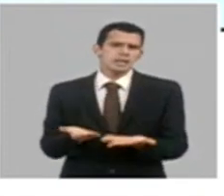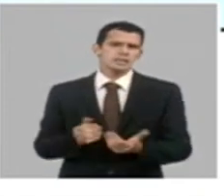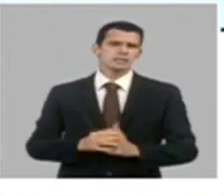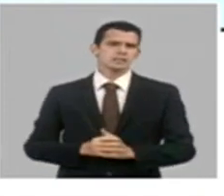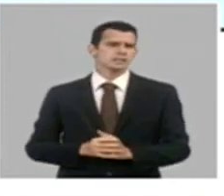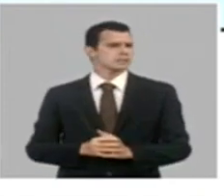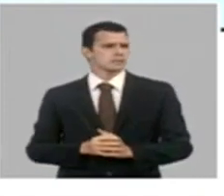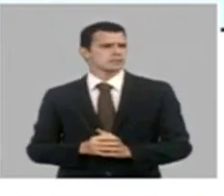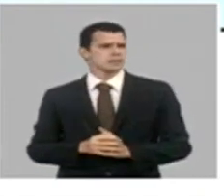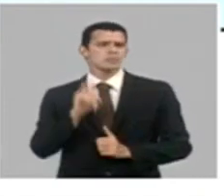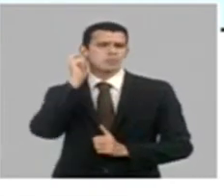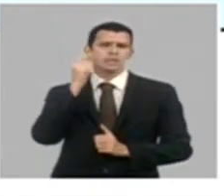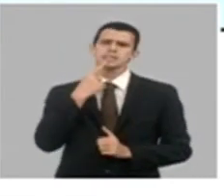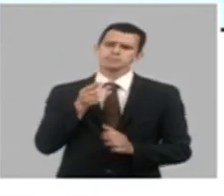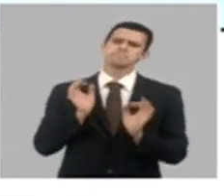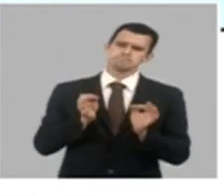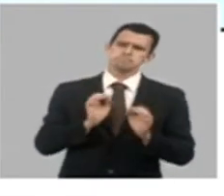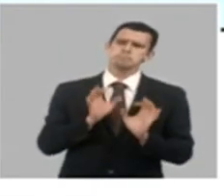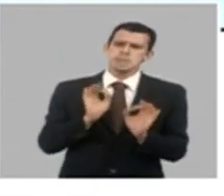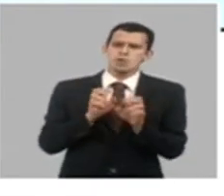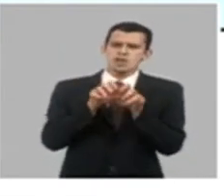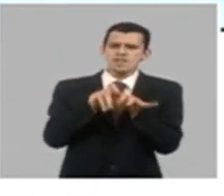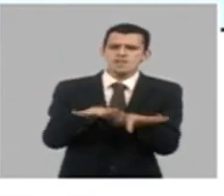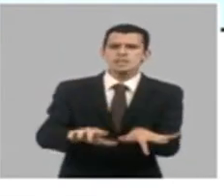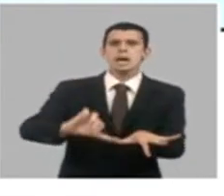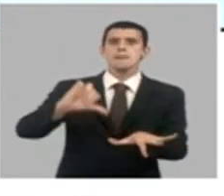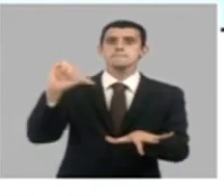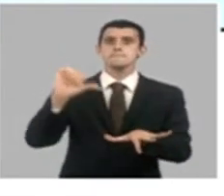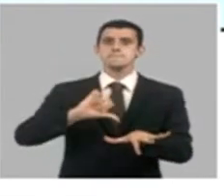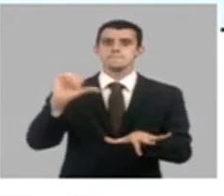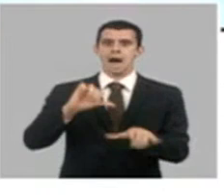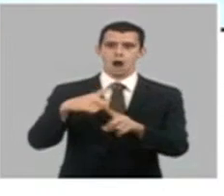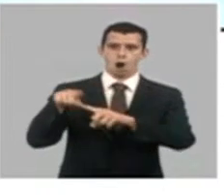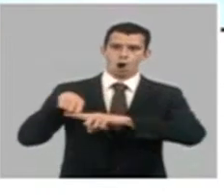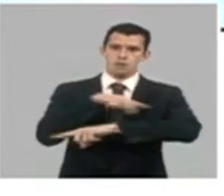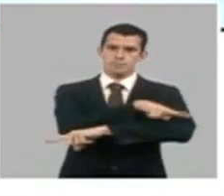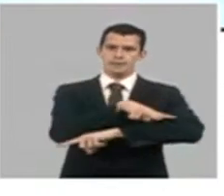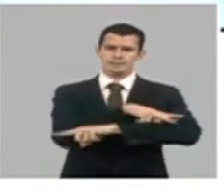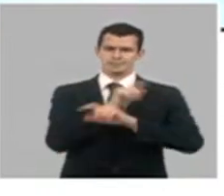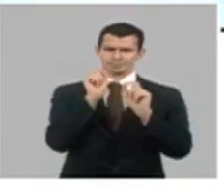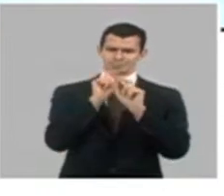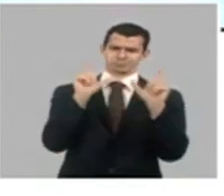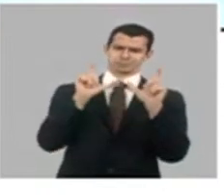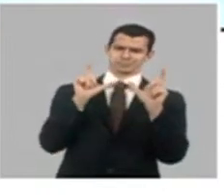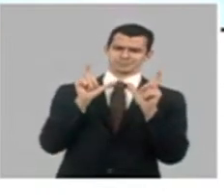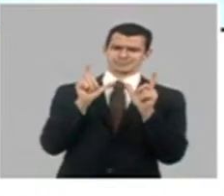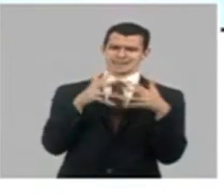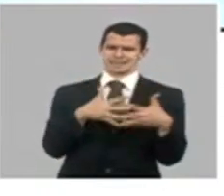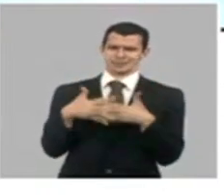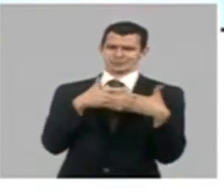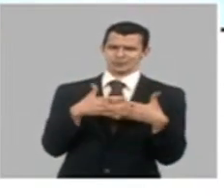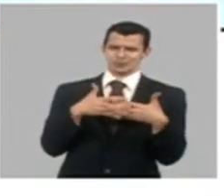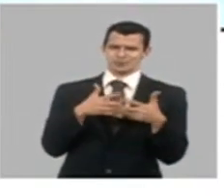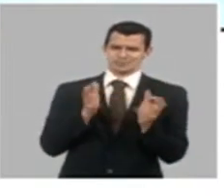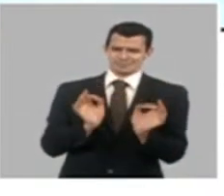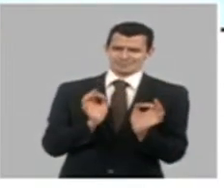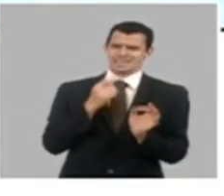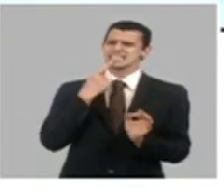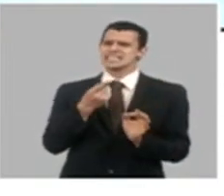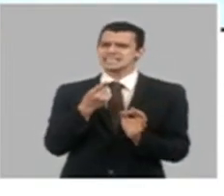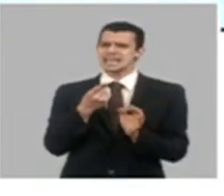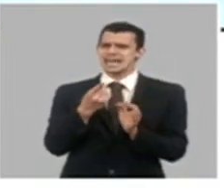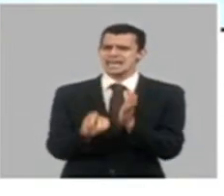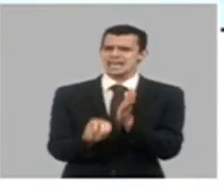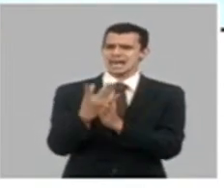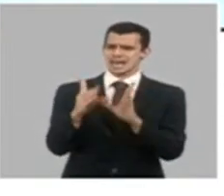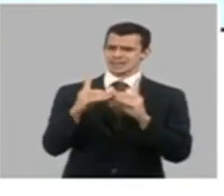influencia maligna extranjera me llamó mucho la atención un centro que se llama así influencia maligna extranjera